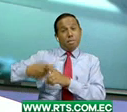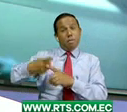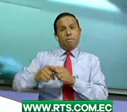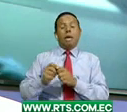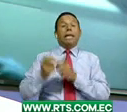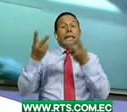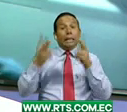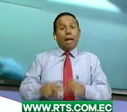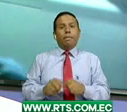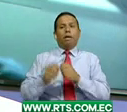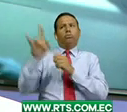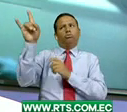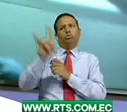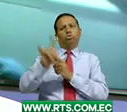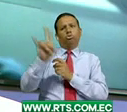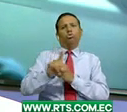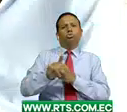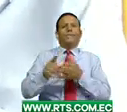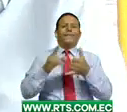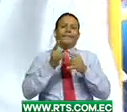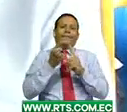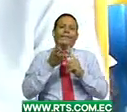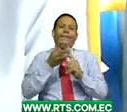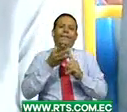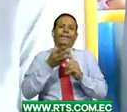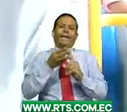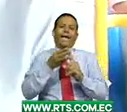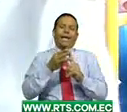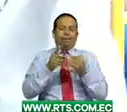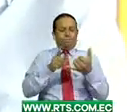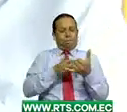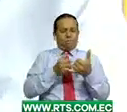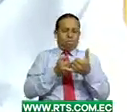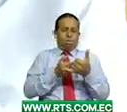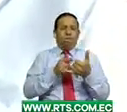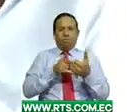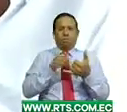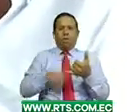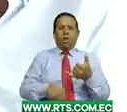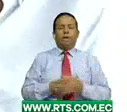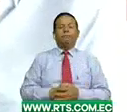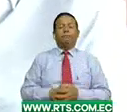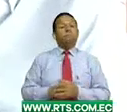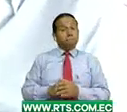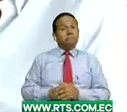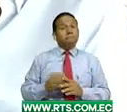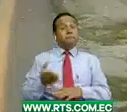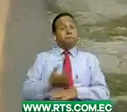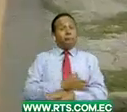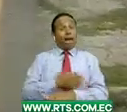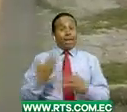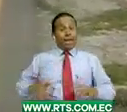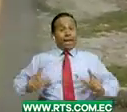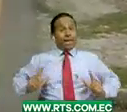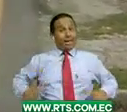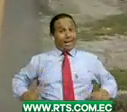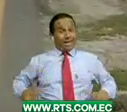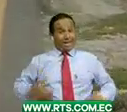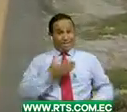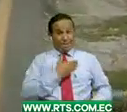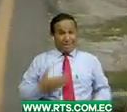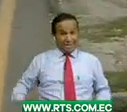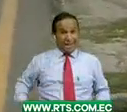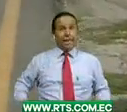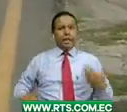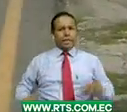la conectividad de datos. Las pruebas las hizo el presidente de la República Lenín Moreno en un recorrido en un